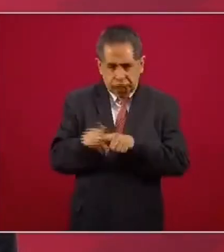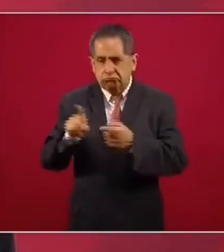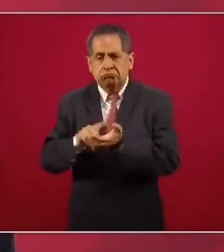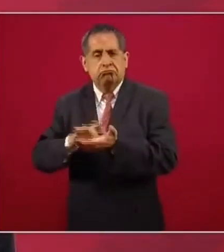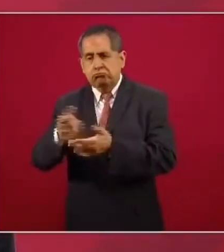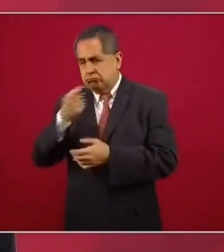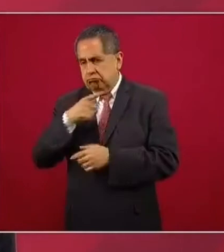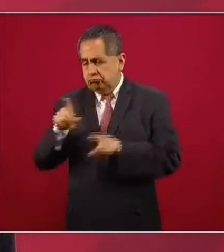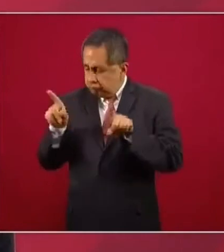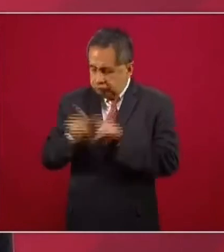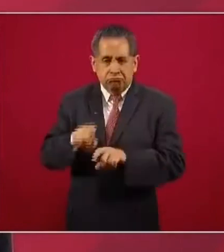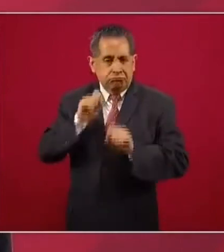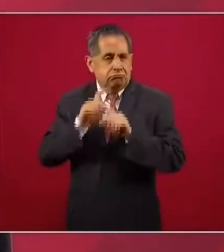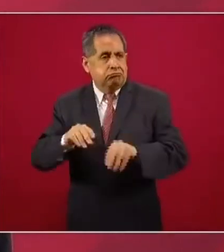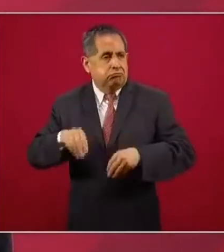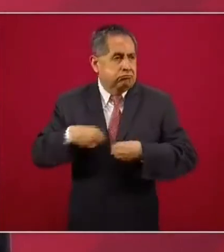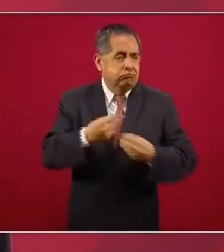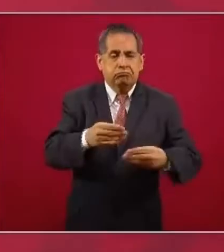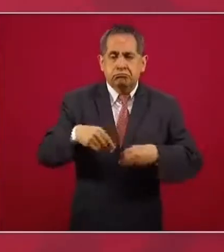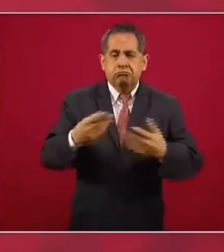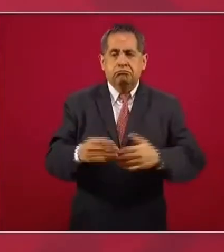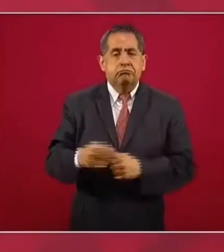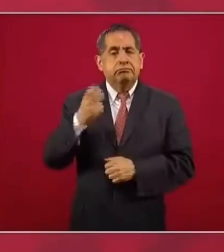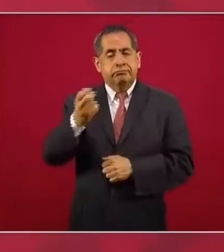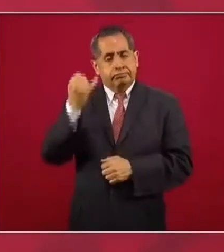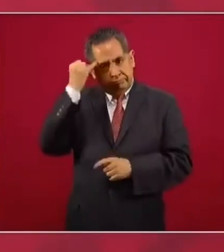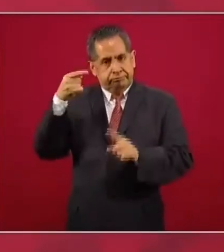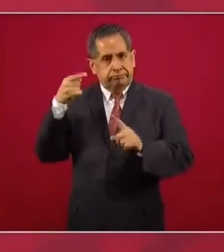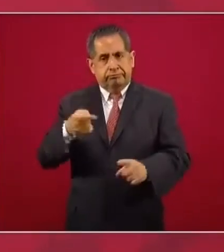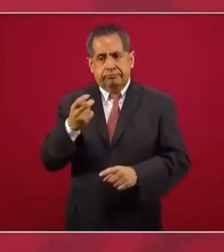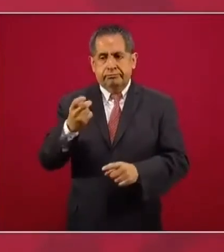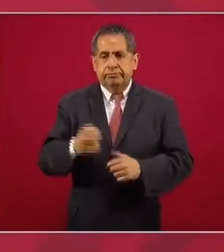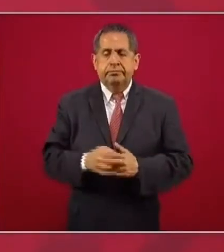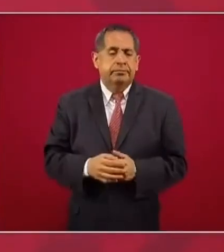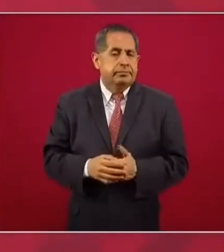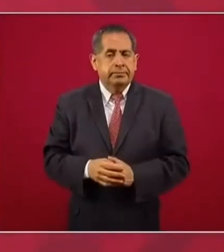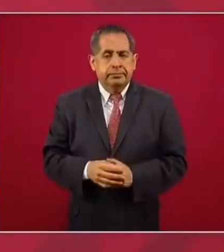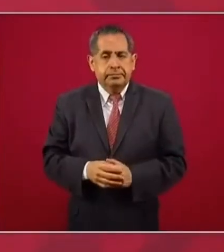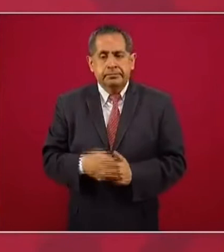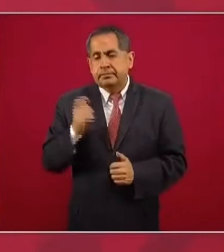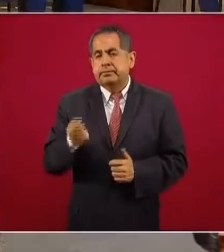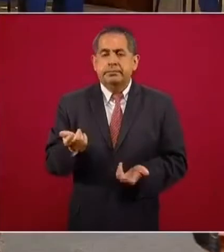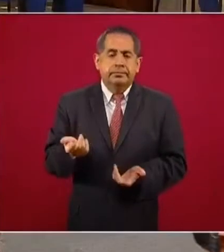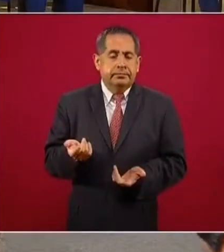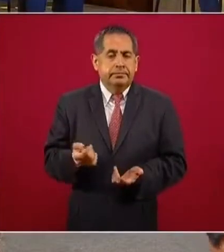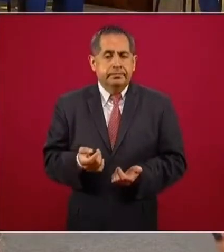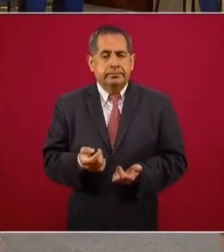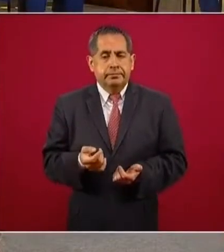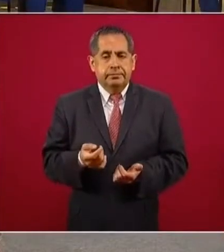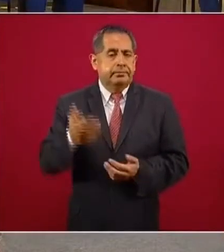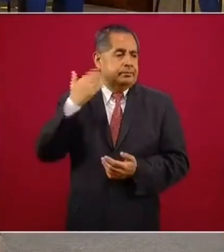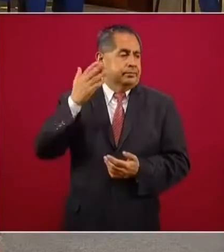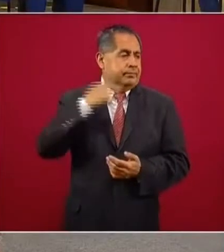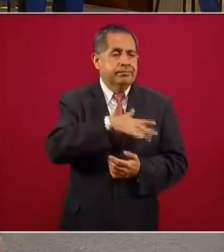que lleguen los medicamentos. Entonces, para eso es esta empresa, porque no solo era